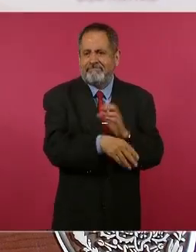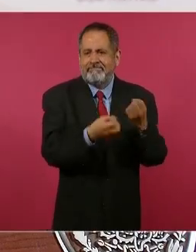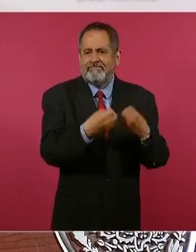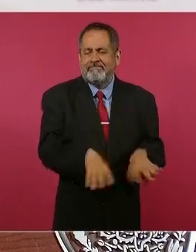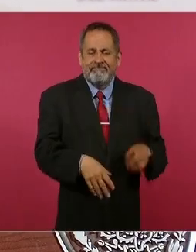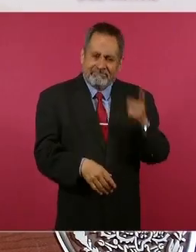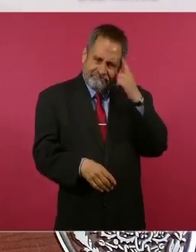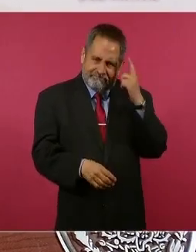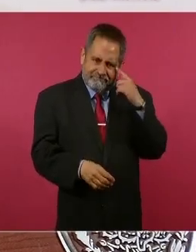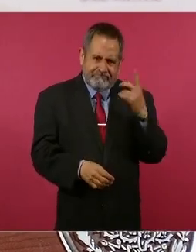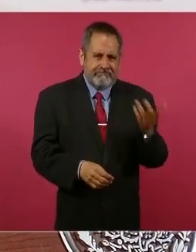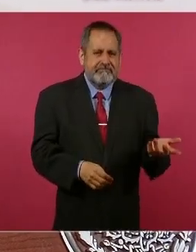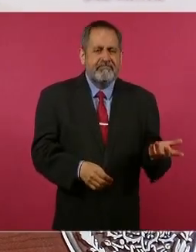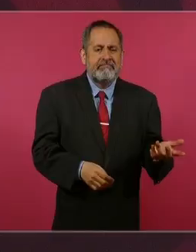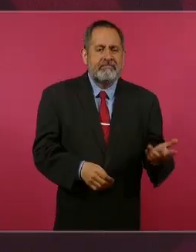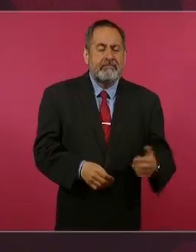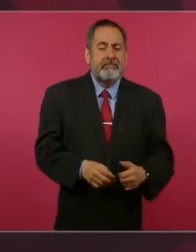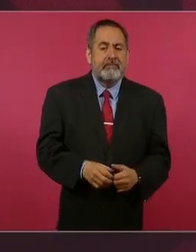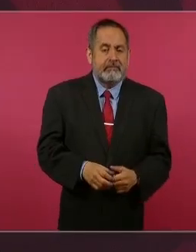que